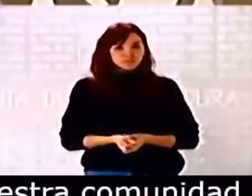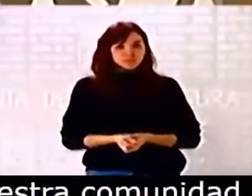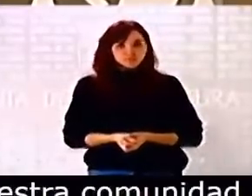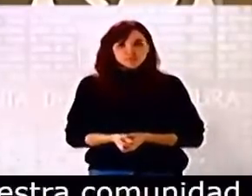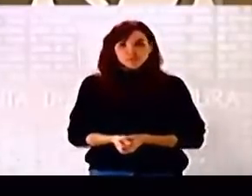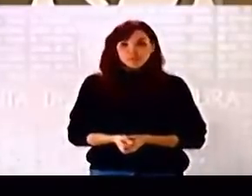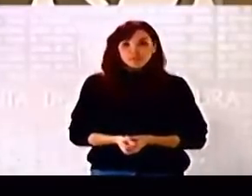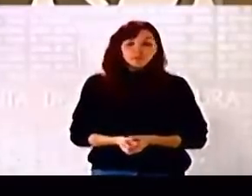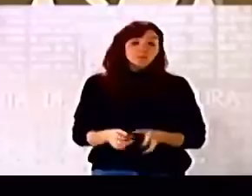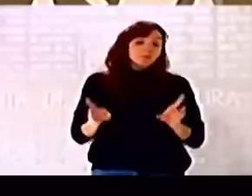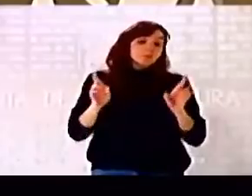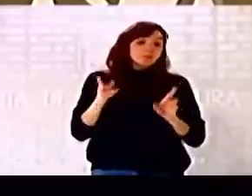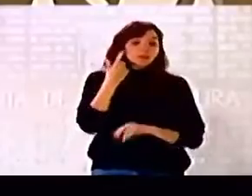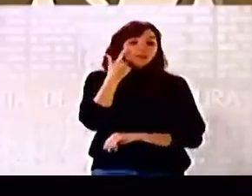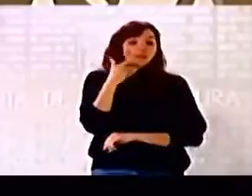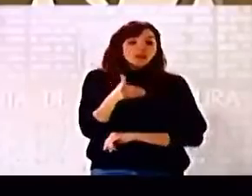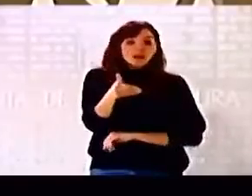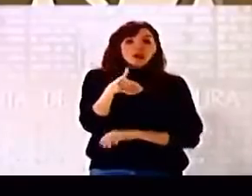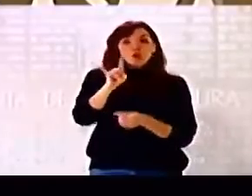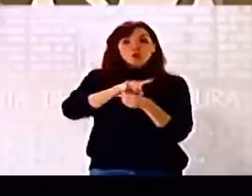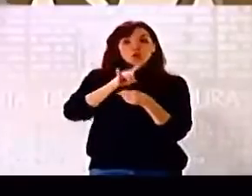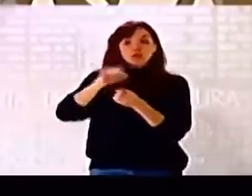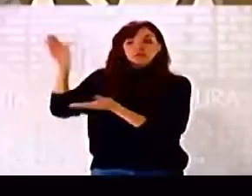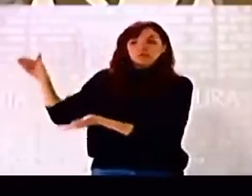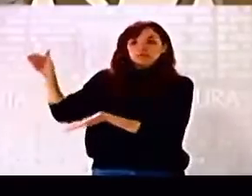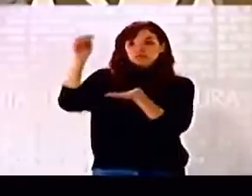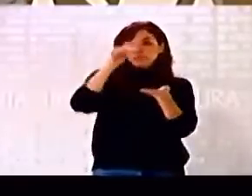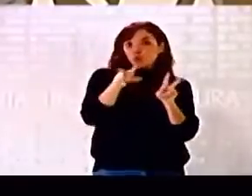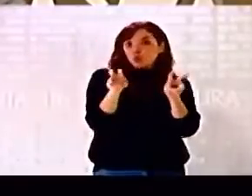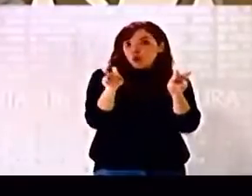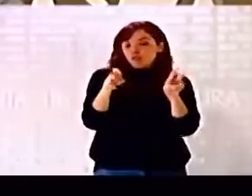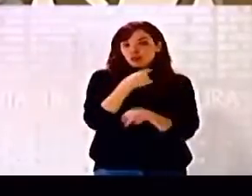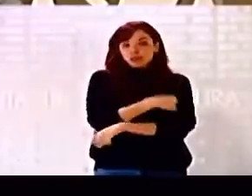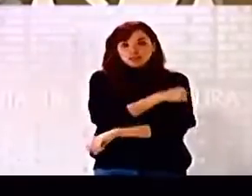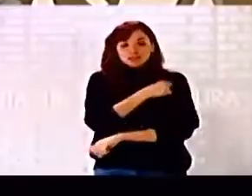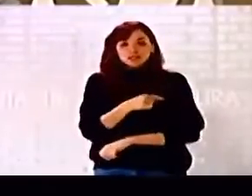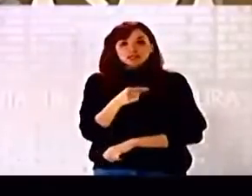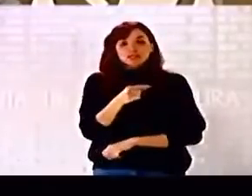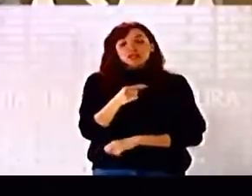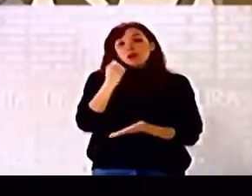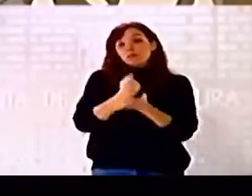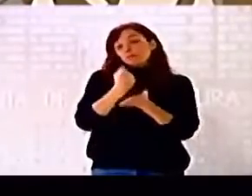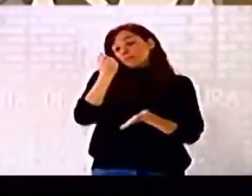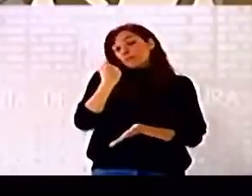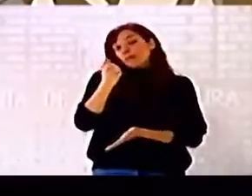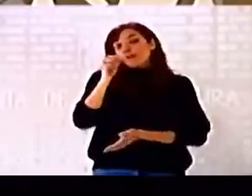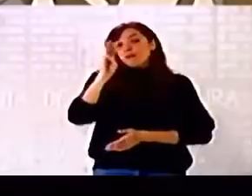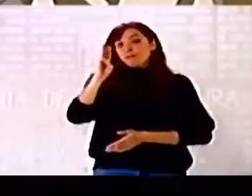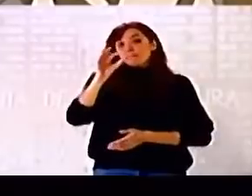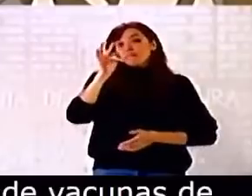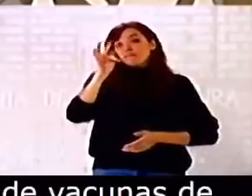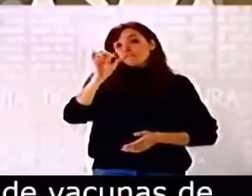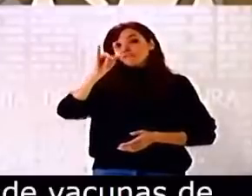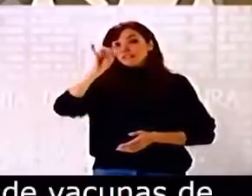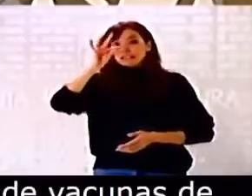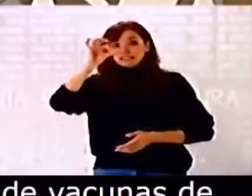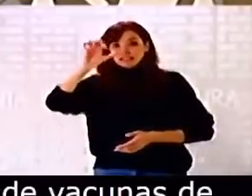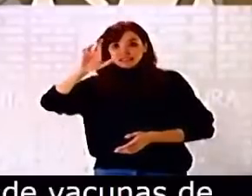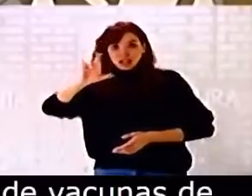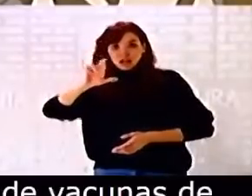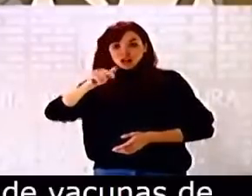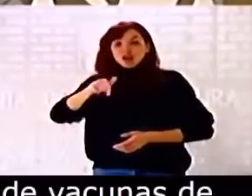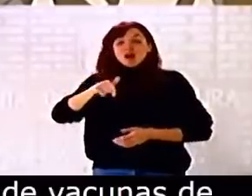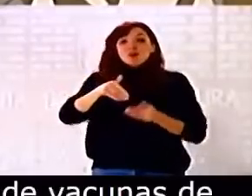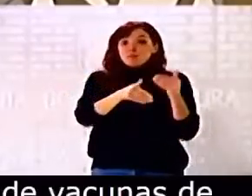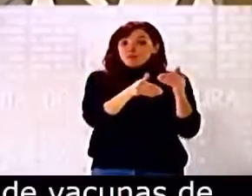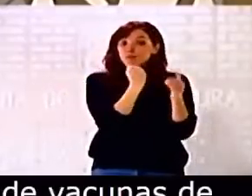Esperamos que el lunes se incorpore la nueva remesa de vacunas de Pfizer y Moderna no la esperamos hasta que